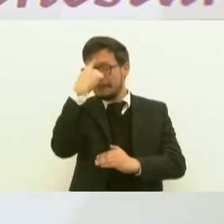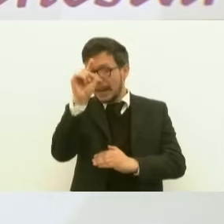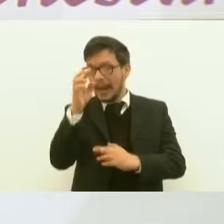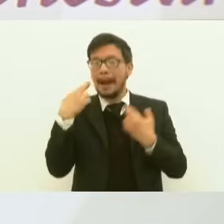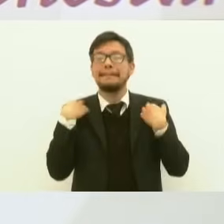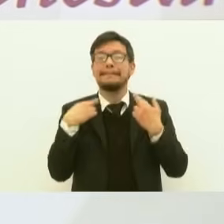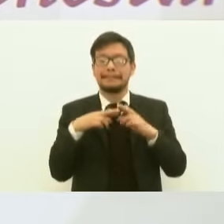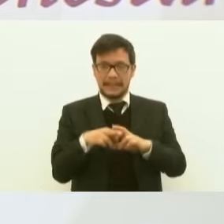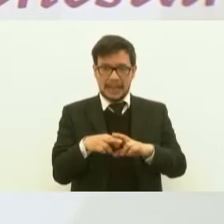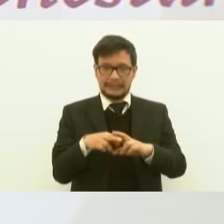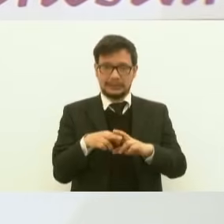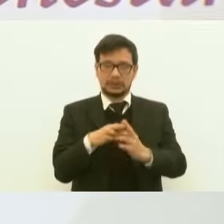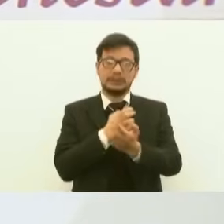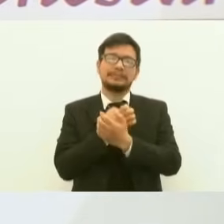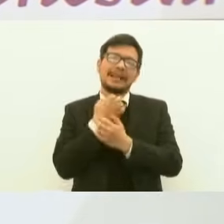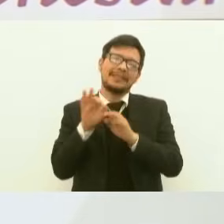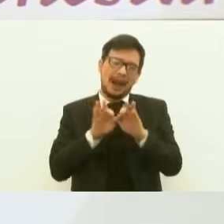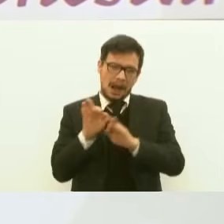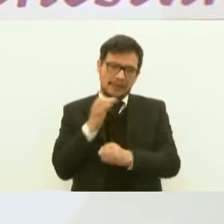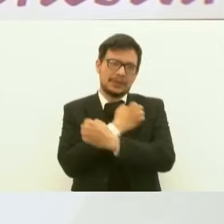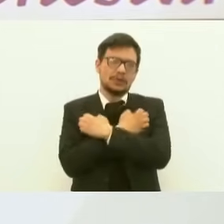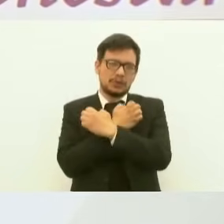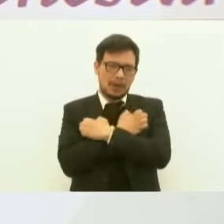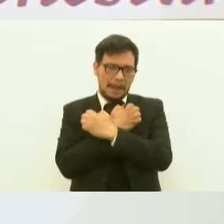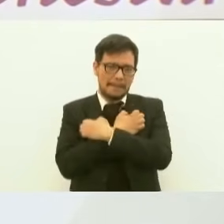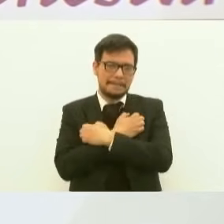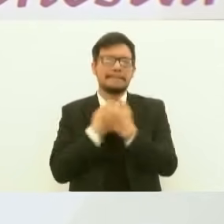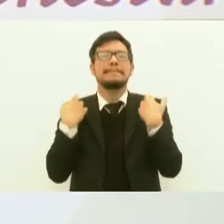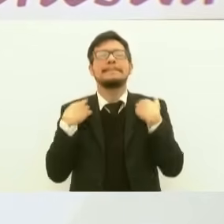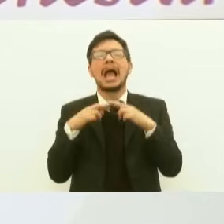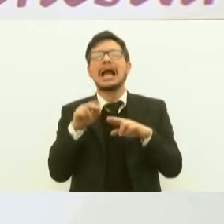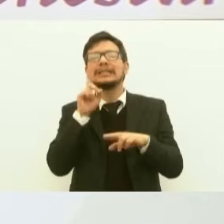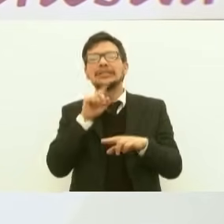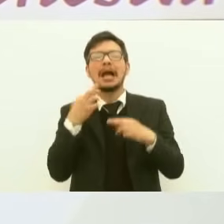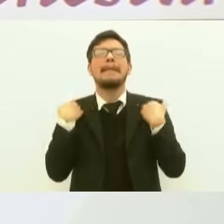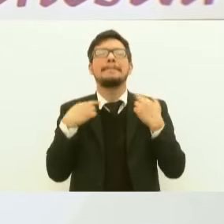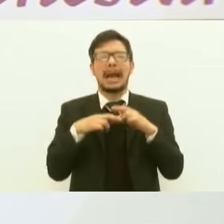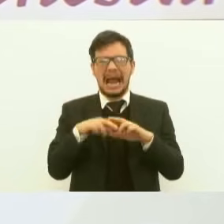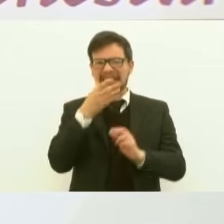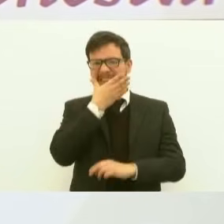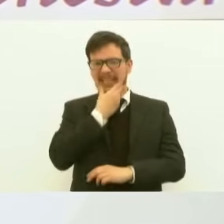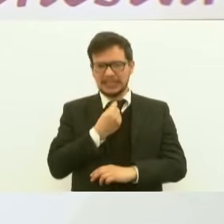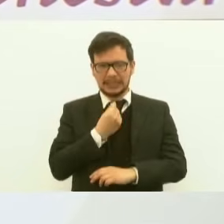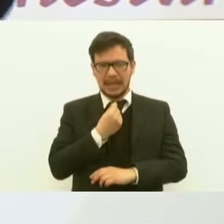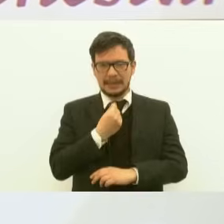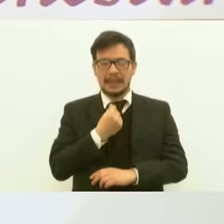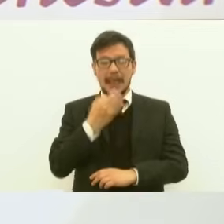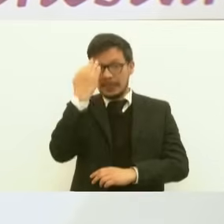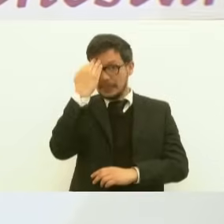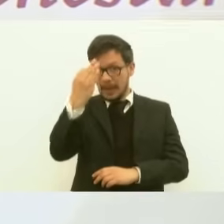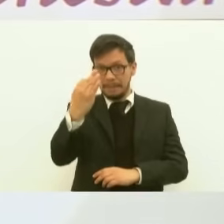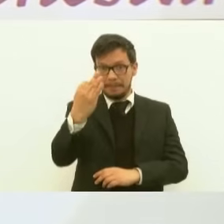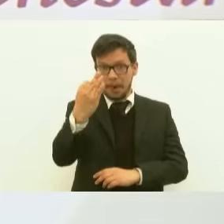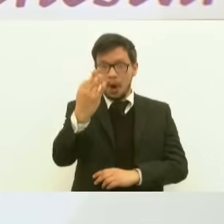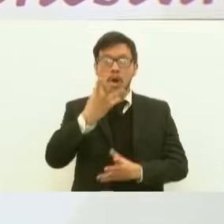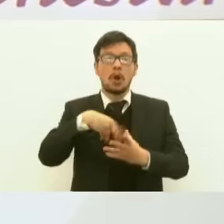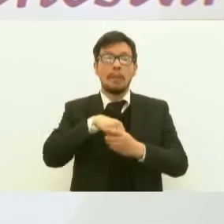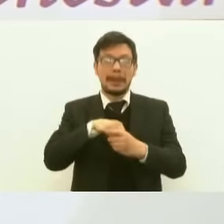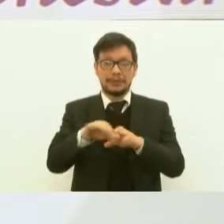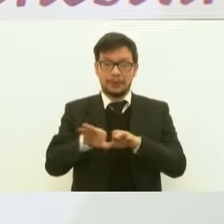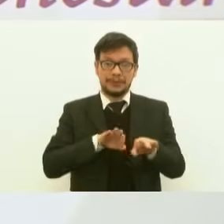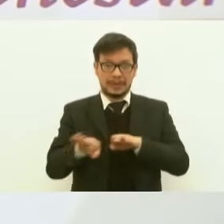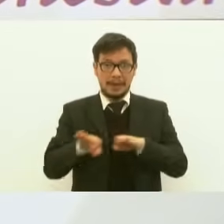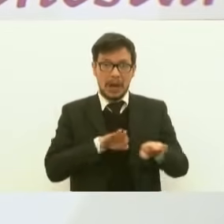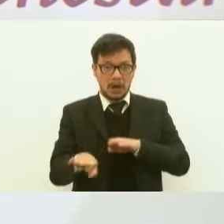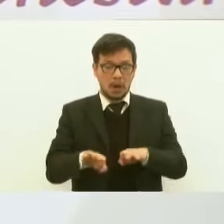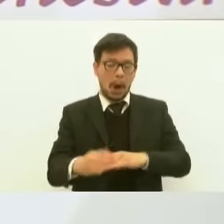todo maestras, maestros que trabajan de tiempo completo. Un salario